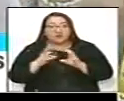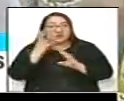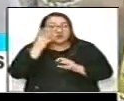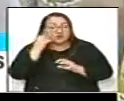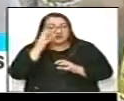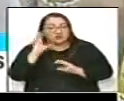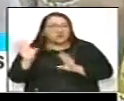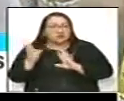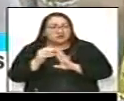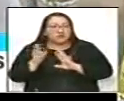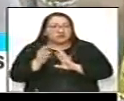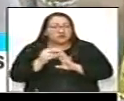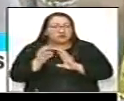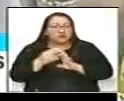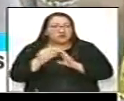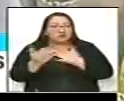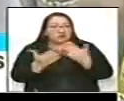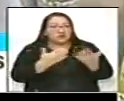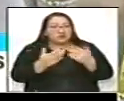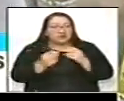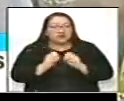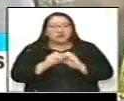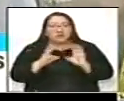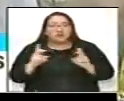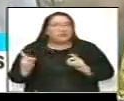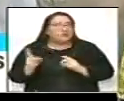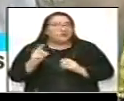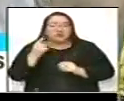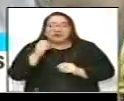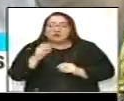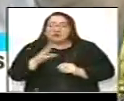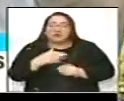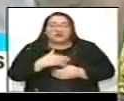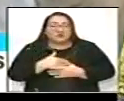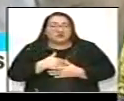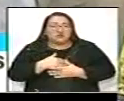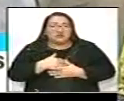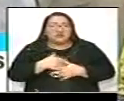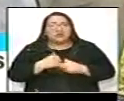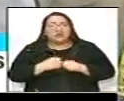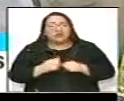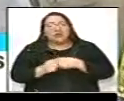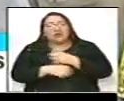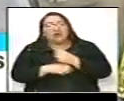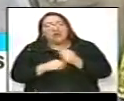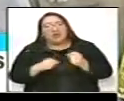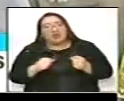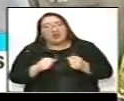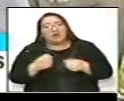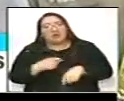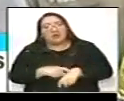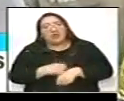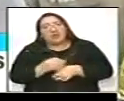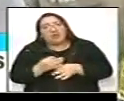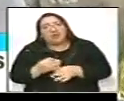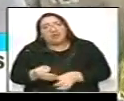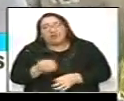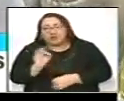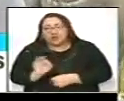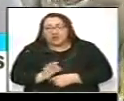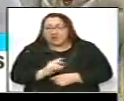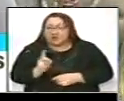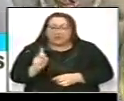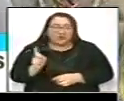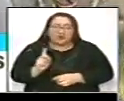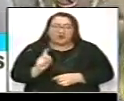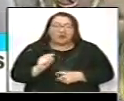tiempo y esta relación es clave. No para decirme, me sigo amarrado, no, porque ya ni tiempo hay a veces, ¿no? Pero